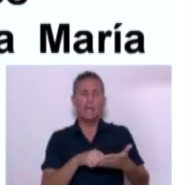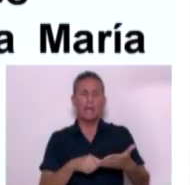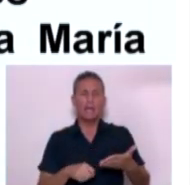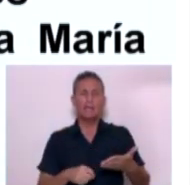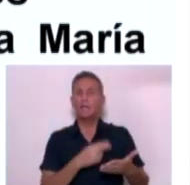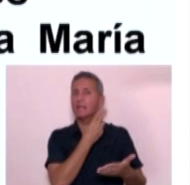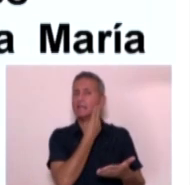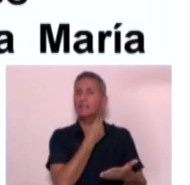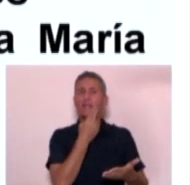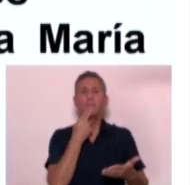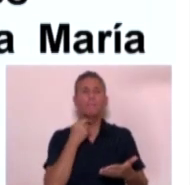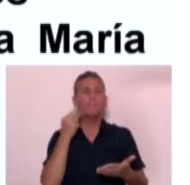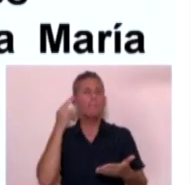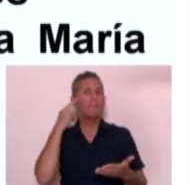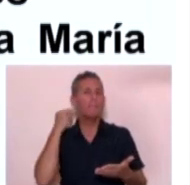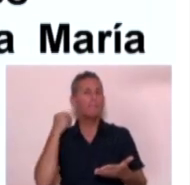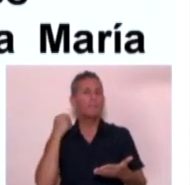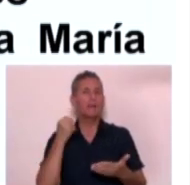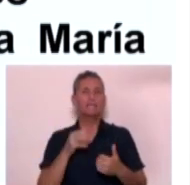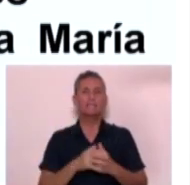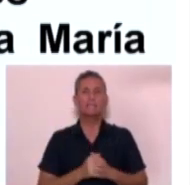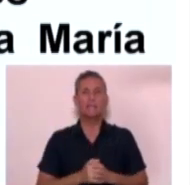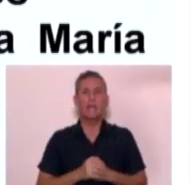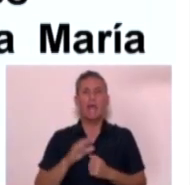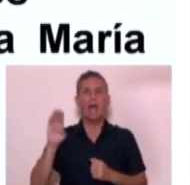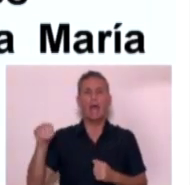María Mantilla.